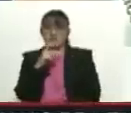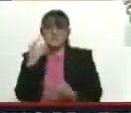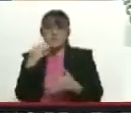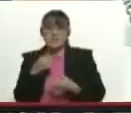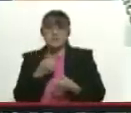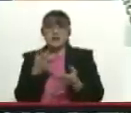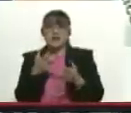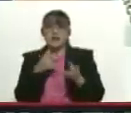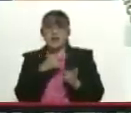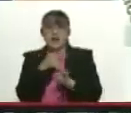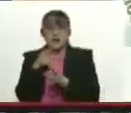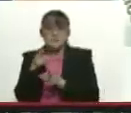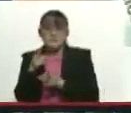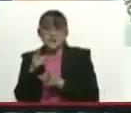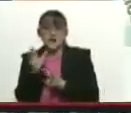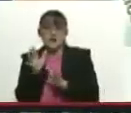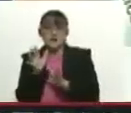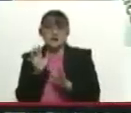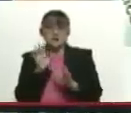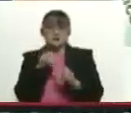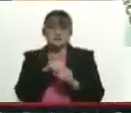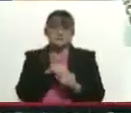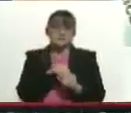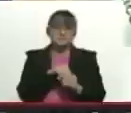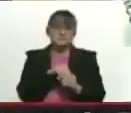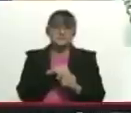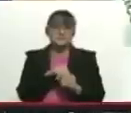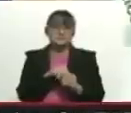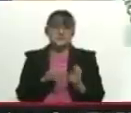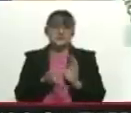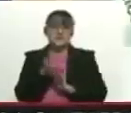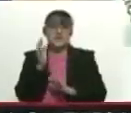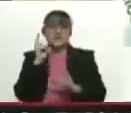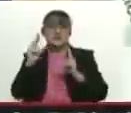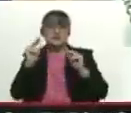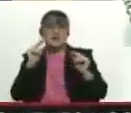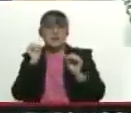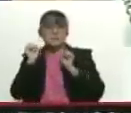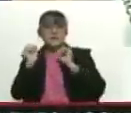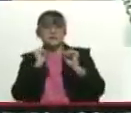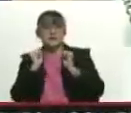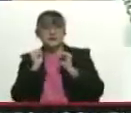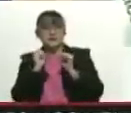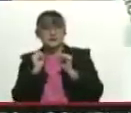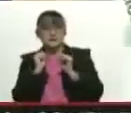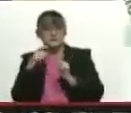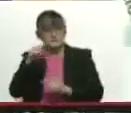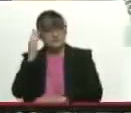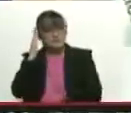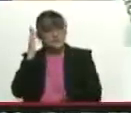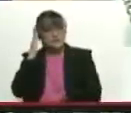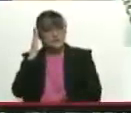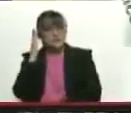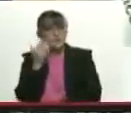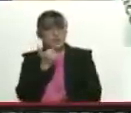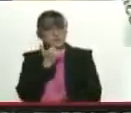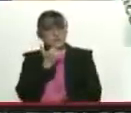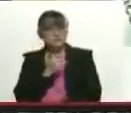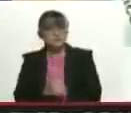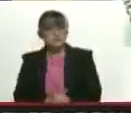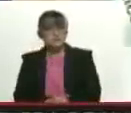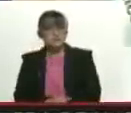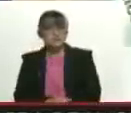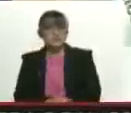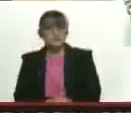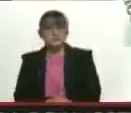darle armas caseras, armas no convencionales, y salir a matar. Y ya sabemos lo que ocurrió